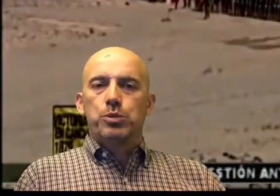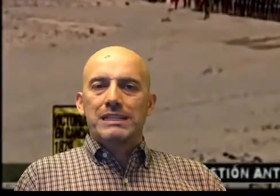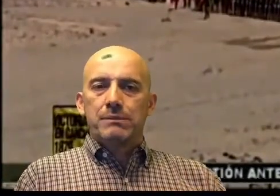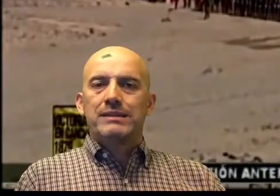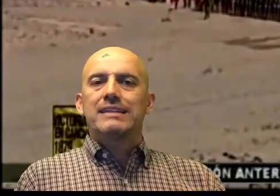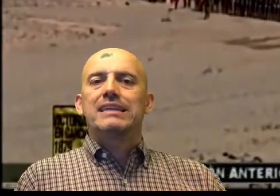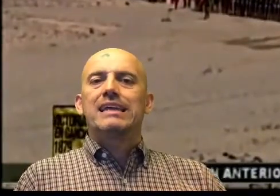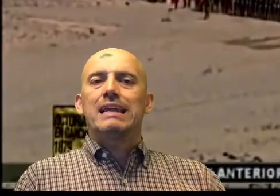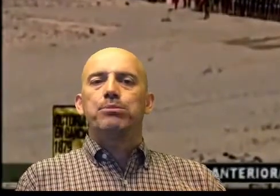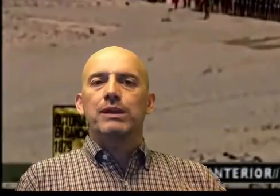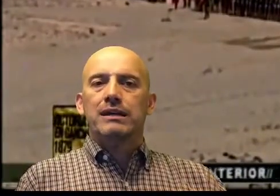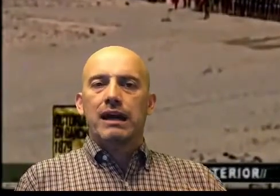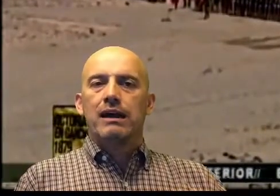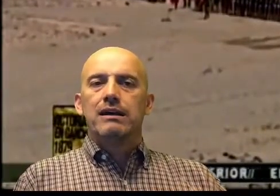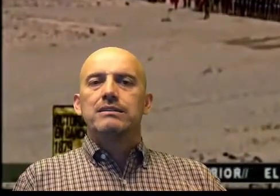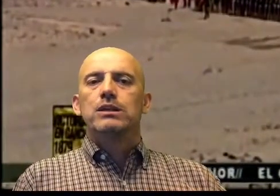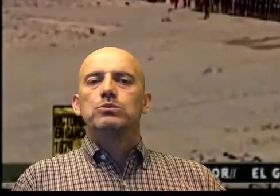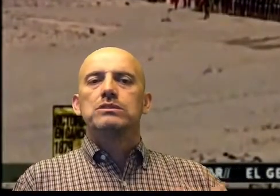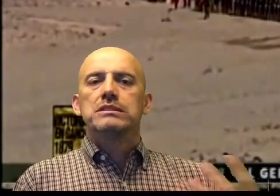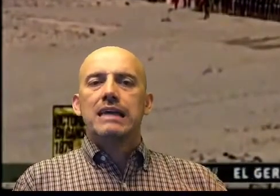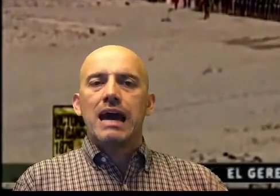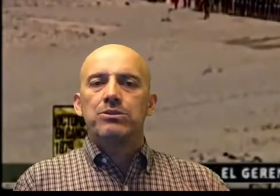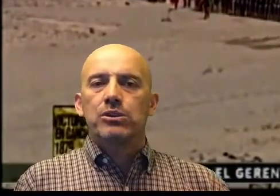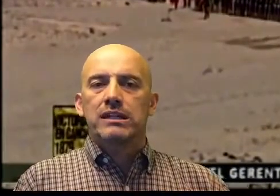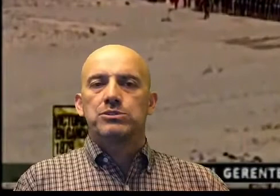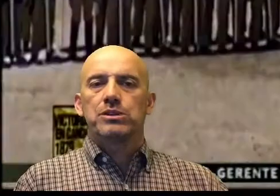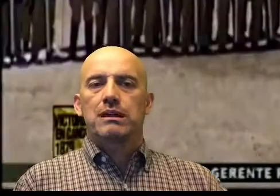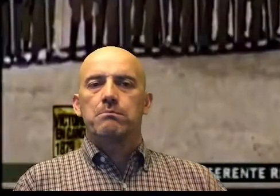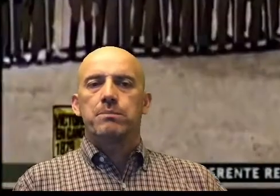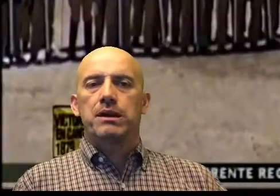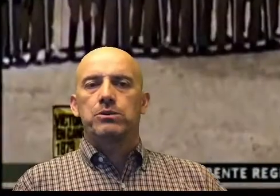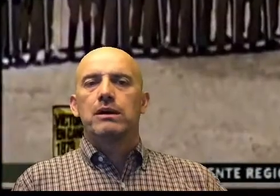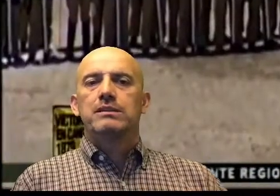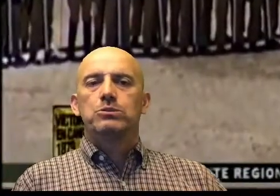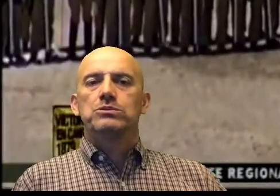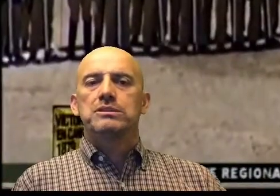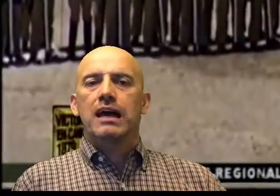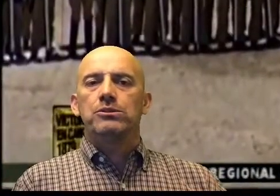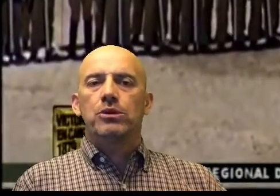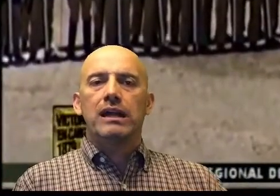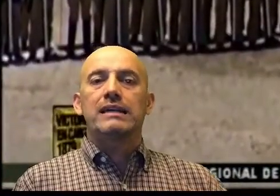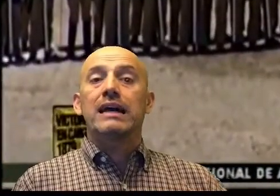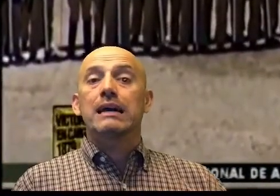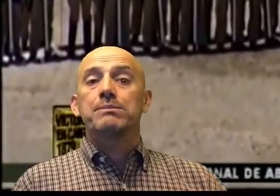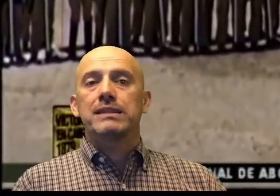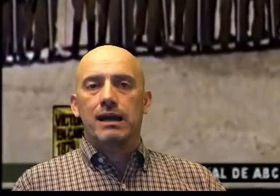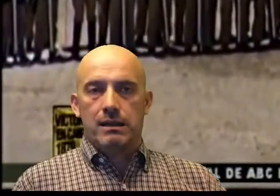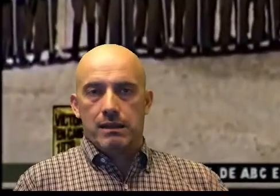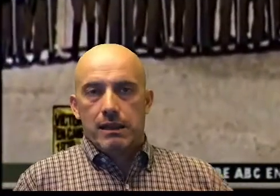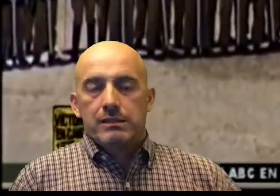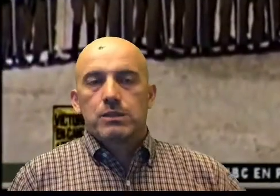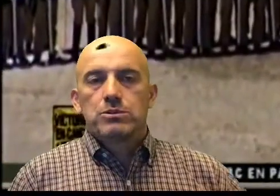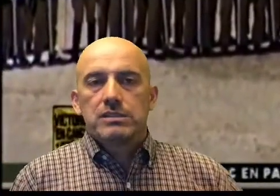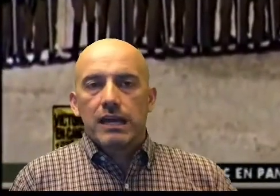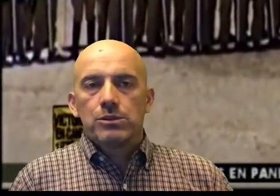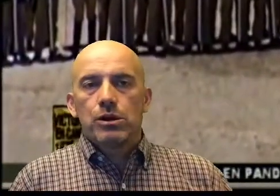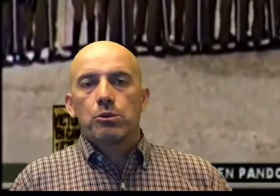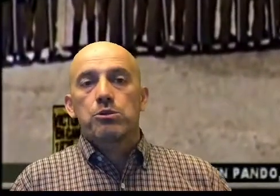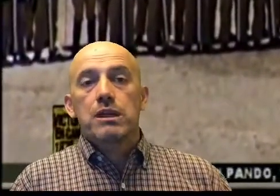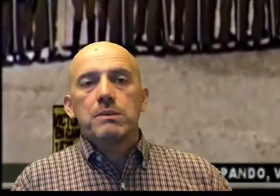de supuestamente se quiera podrá acá denunciando la traición a campero denunciando al gran capital